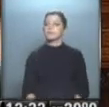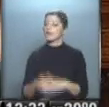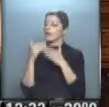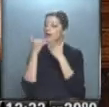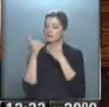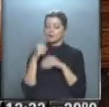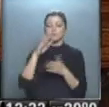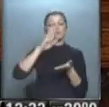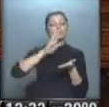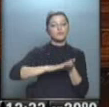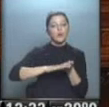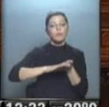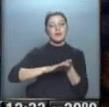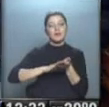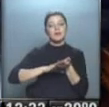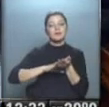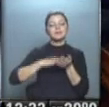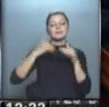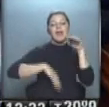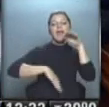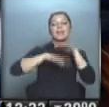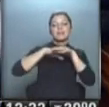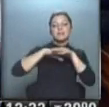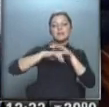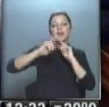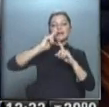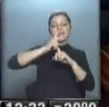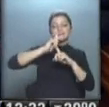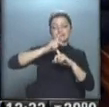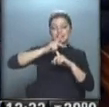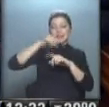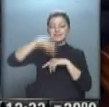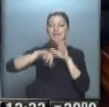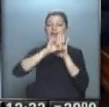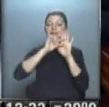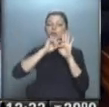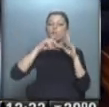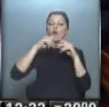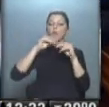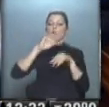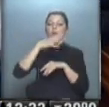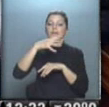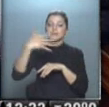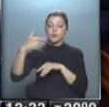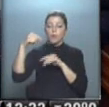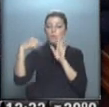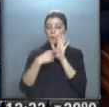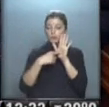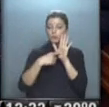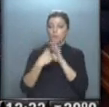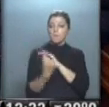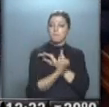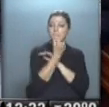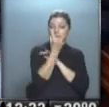Respecto de la restricción a la titularidad de señales de contenidos prevista en el artículo 45, punto primero, orden